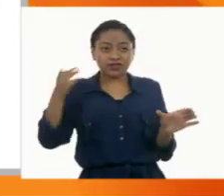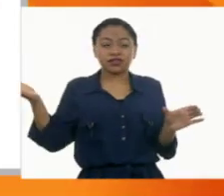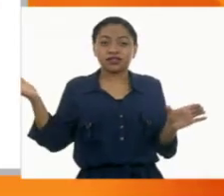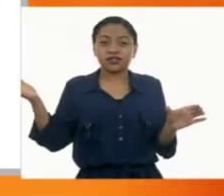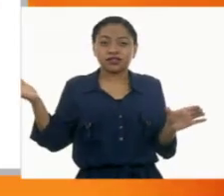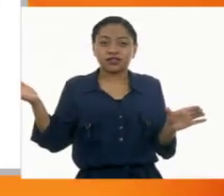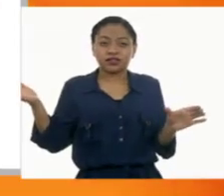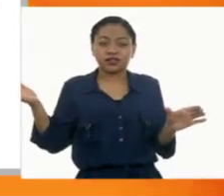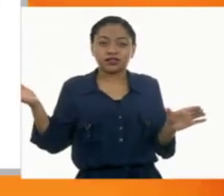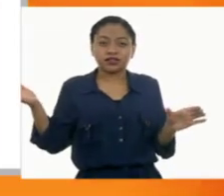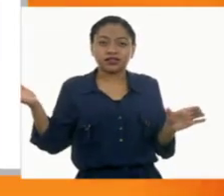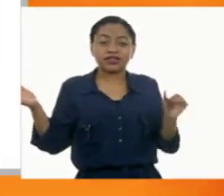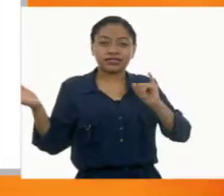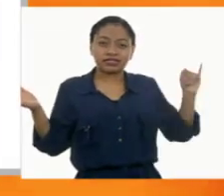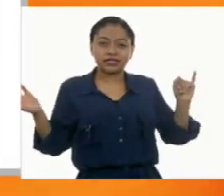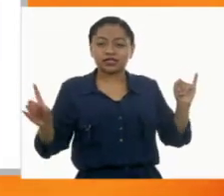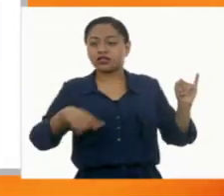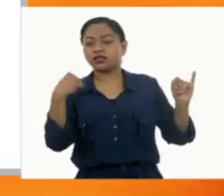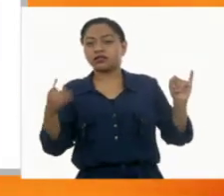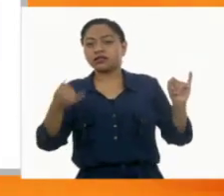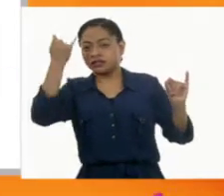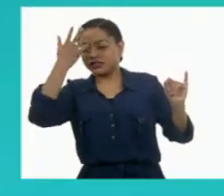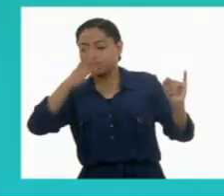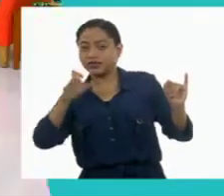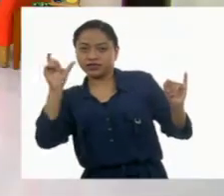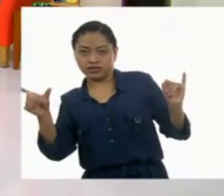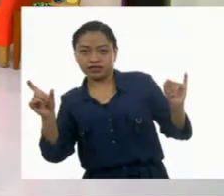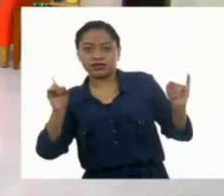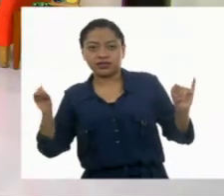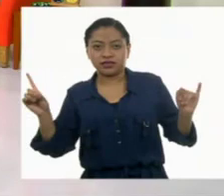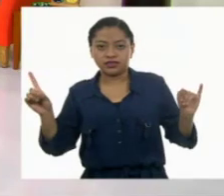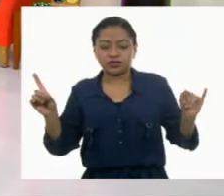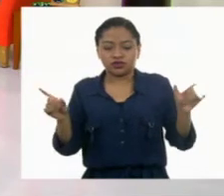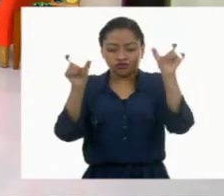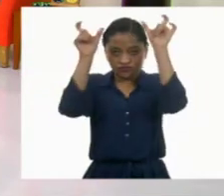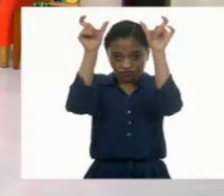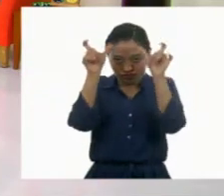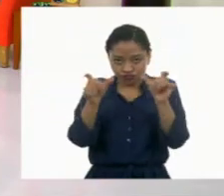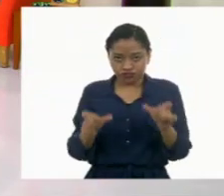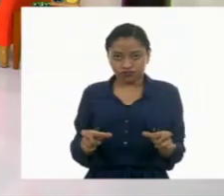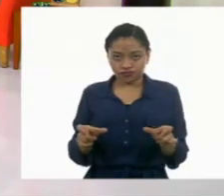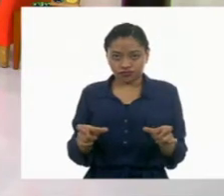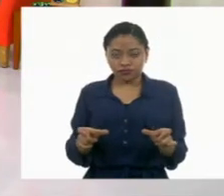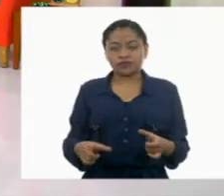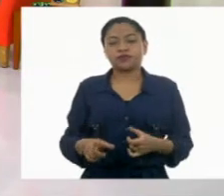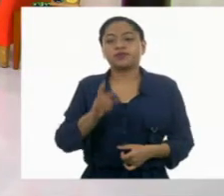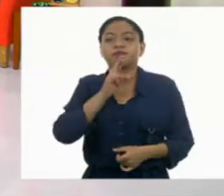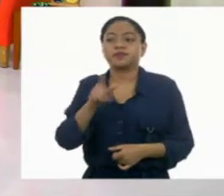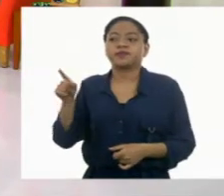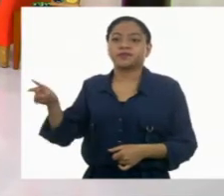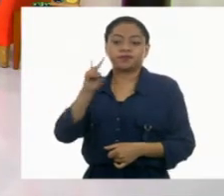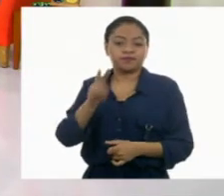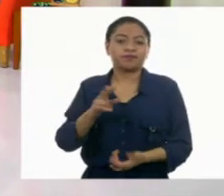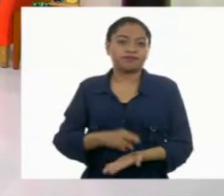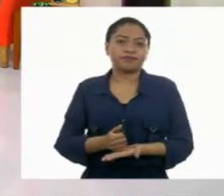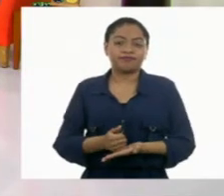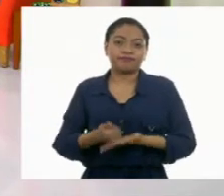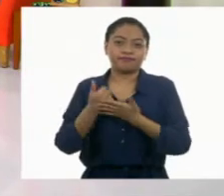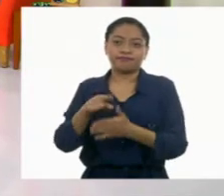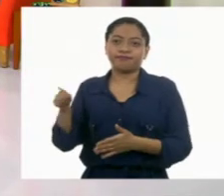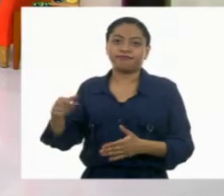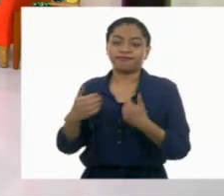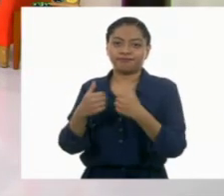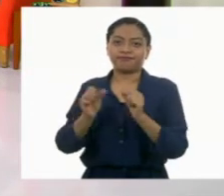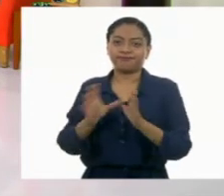lado izquierdo, y la fotografía en el lado derecho. O sea, como en 2 columnas prácticamente. Sí. Ay, Gina, no,